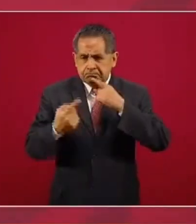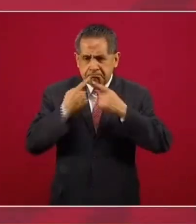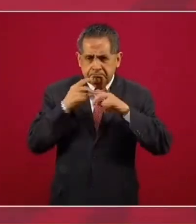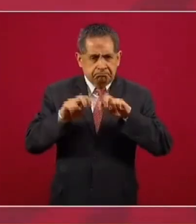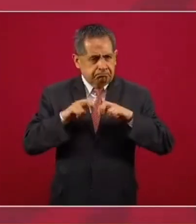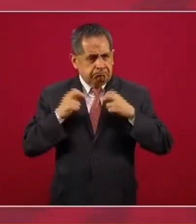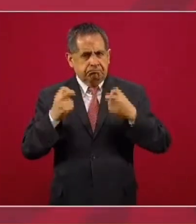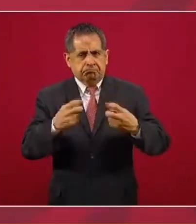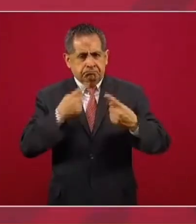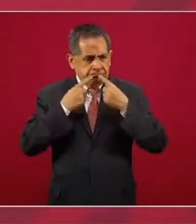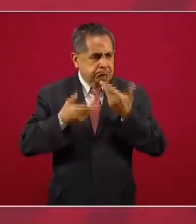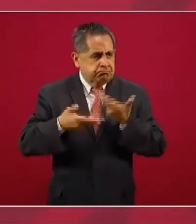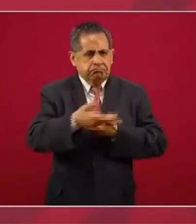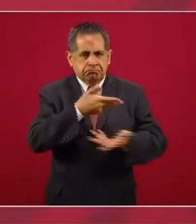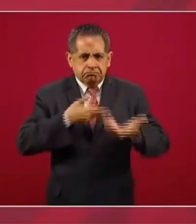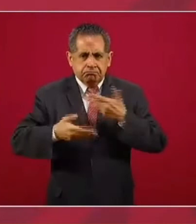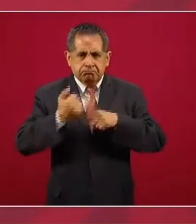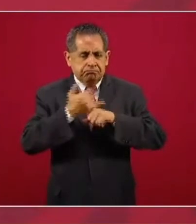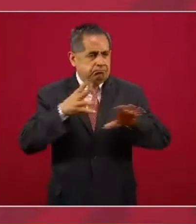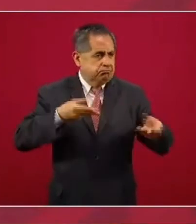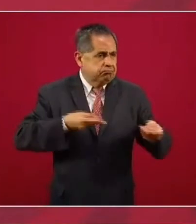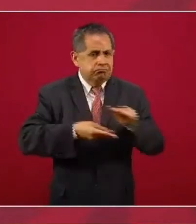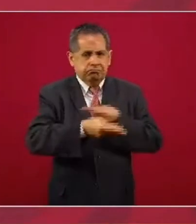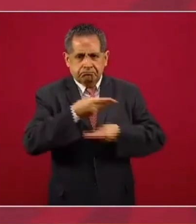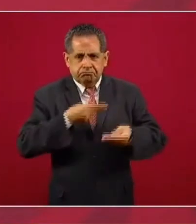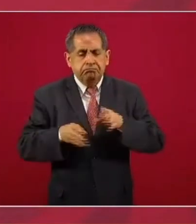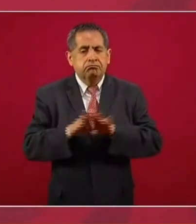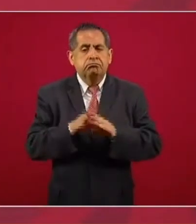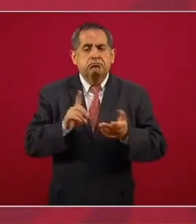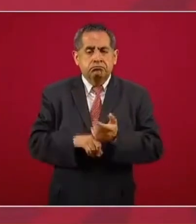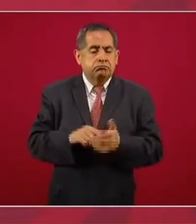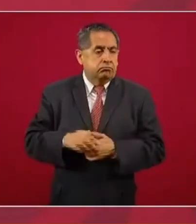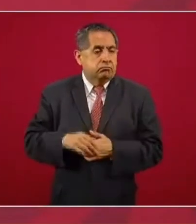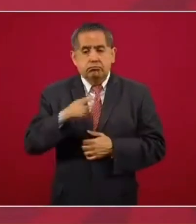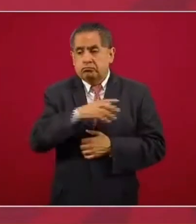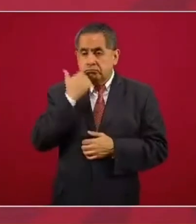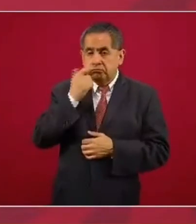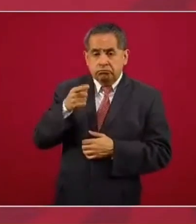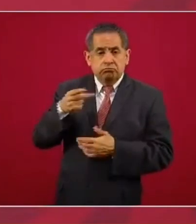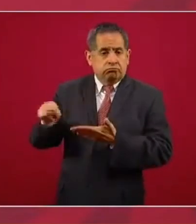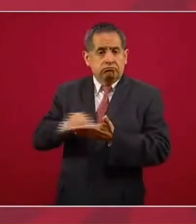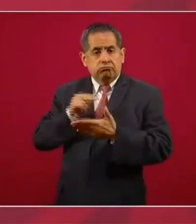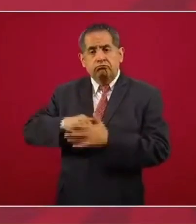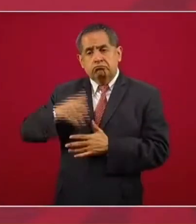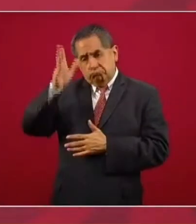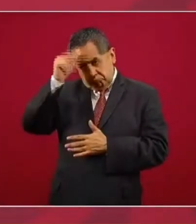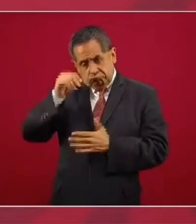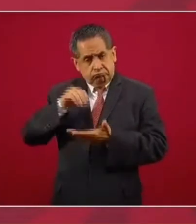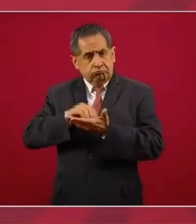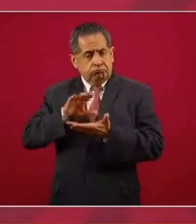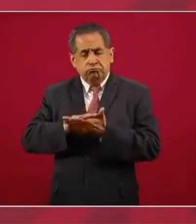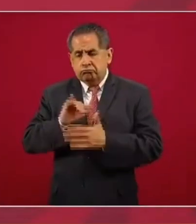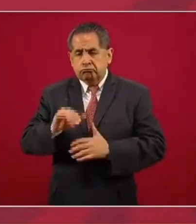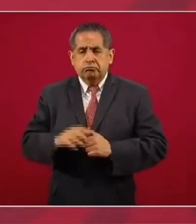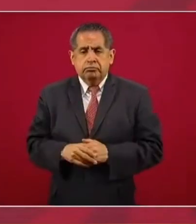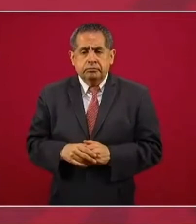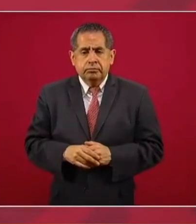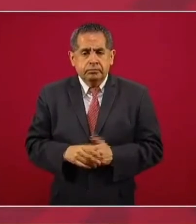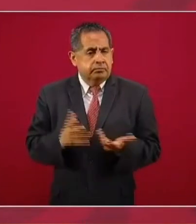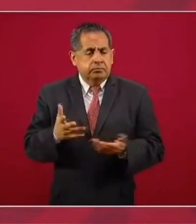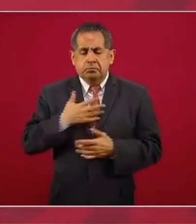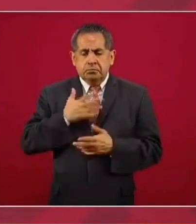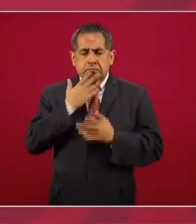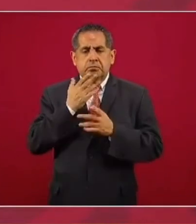trabajo, estamos intercambiando mucha información, están anuentes, hay un acuerdo para ello y vamos a tener